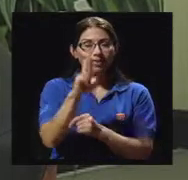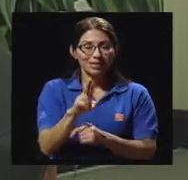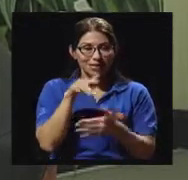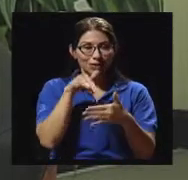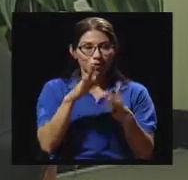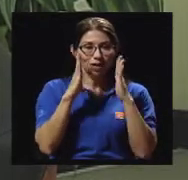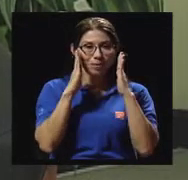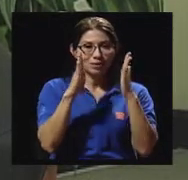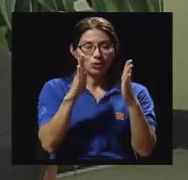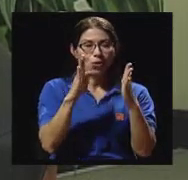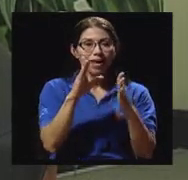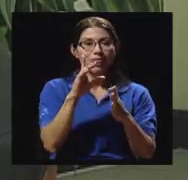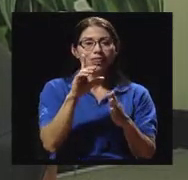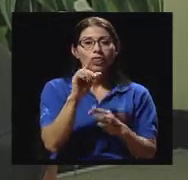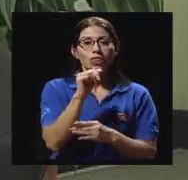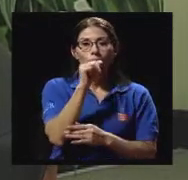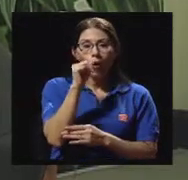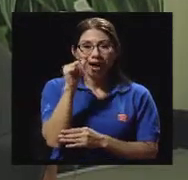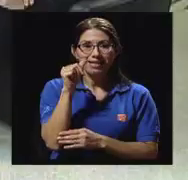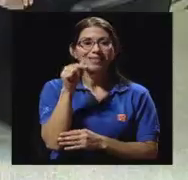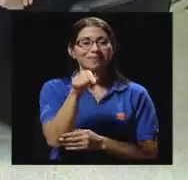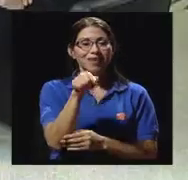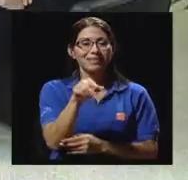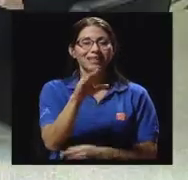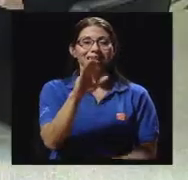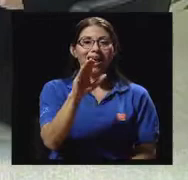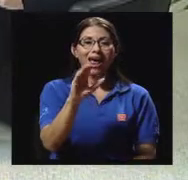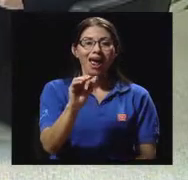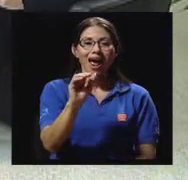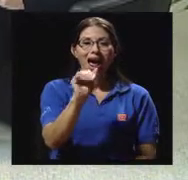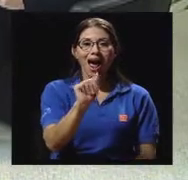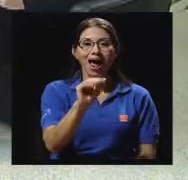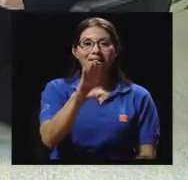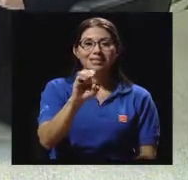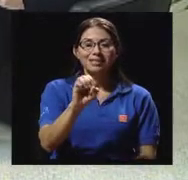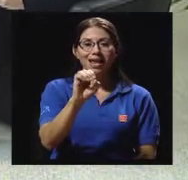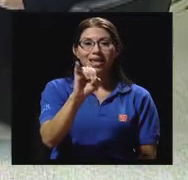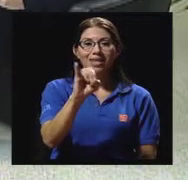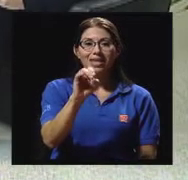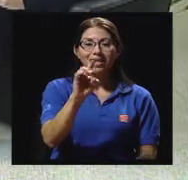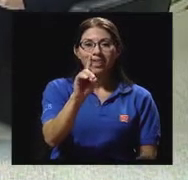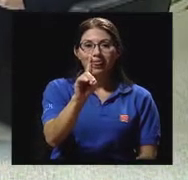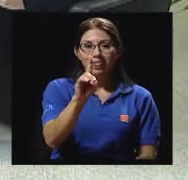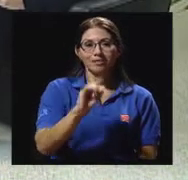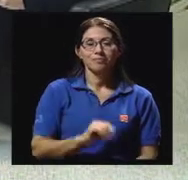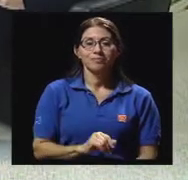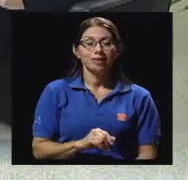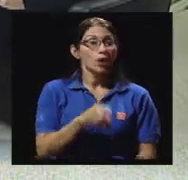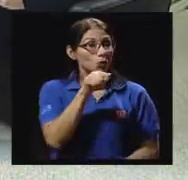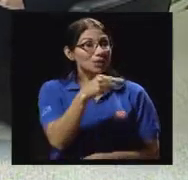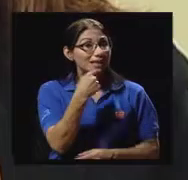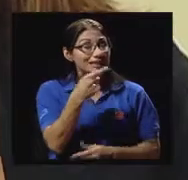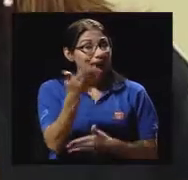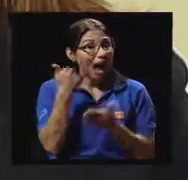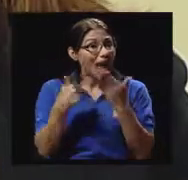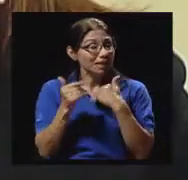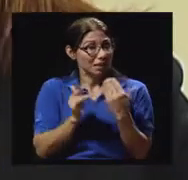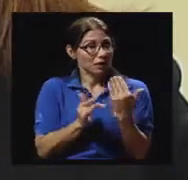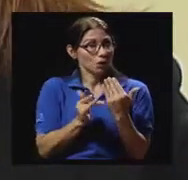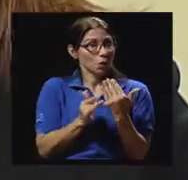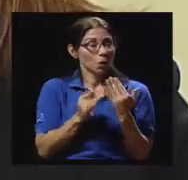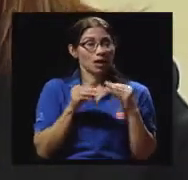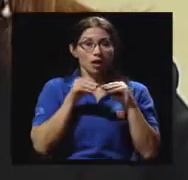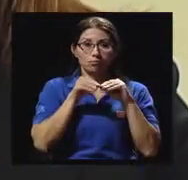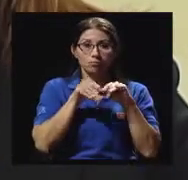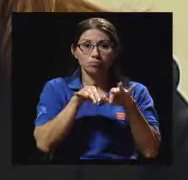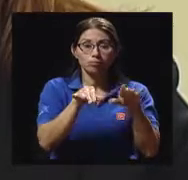Así se encuentra en Facebook. Y es que definitivamente cuando usted mencionaba, ¿verdad?, el hecho de tuitear, la tecnología ahora como que a los jóvenes les